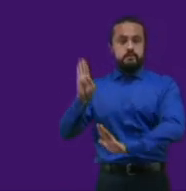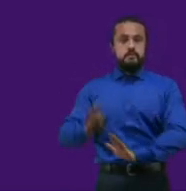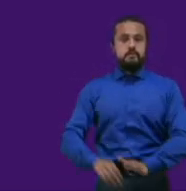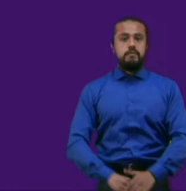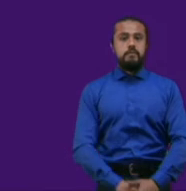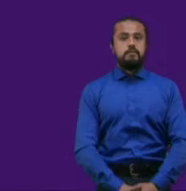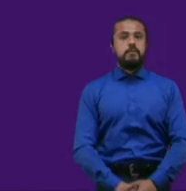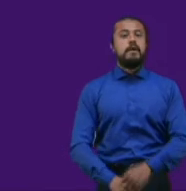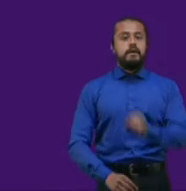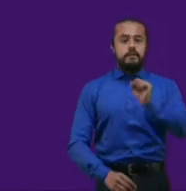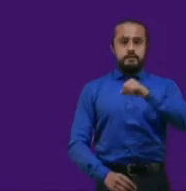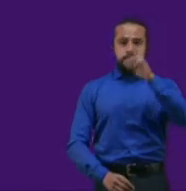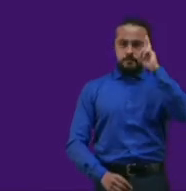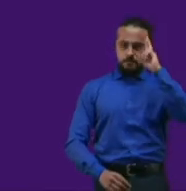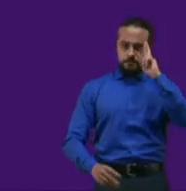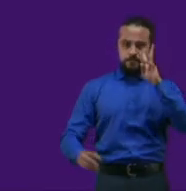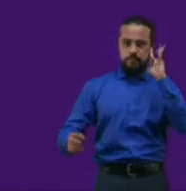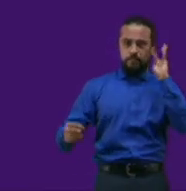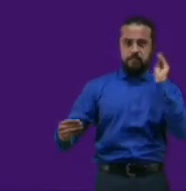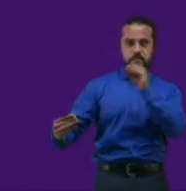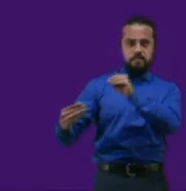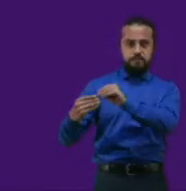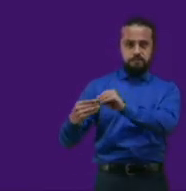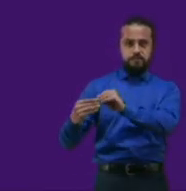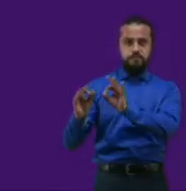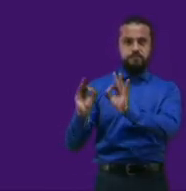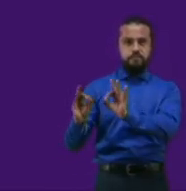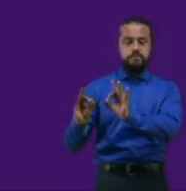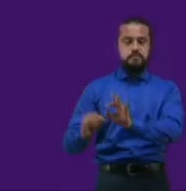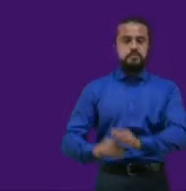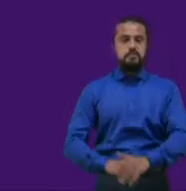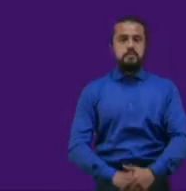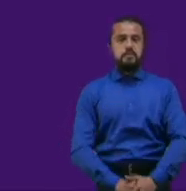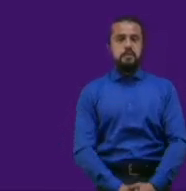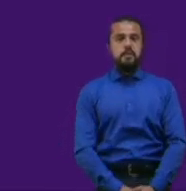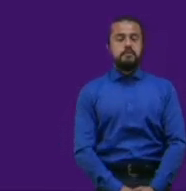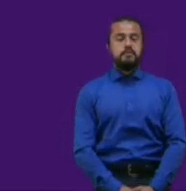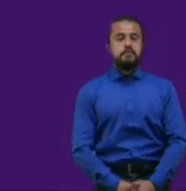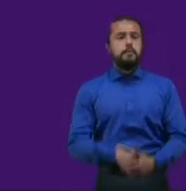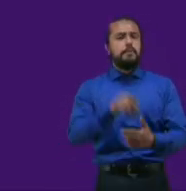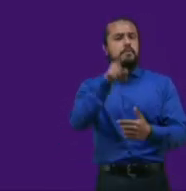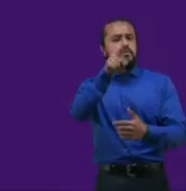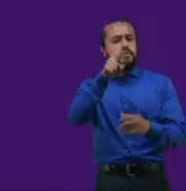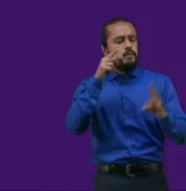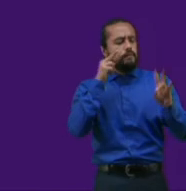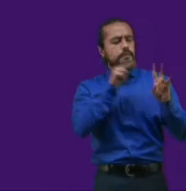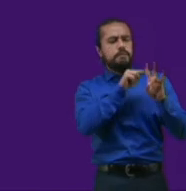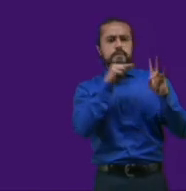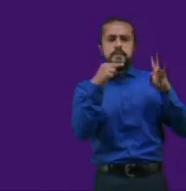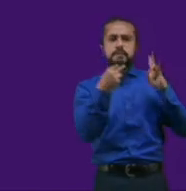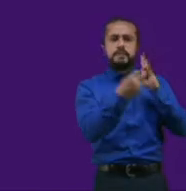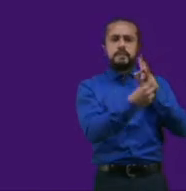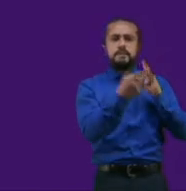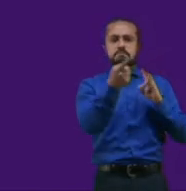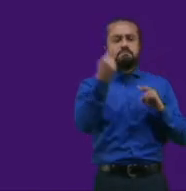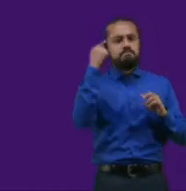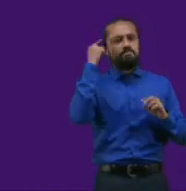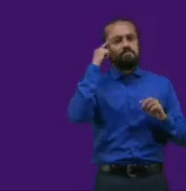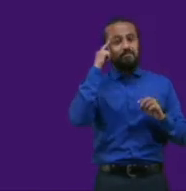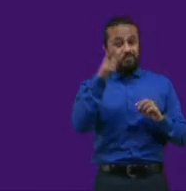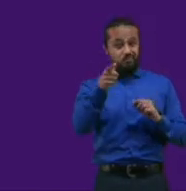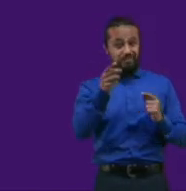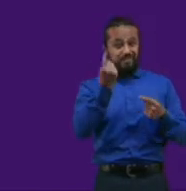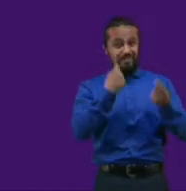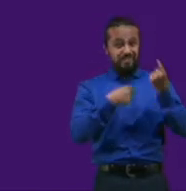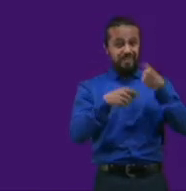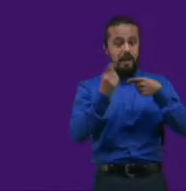Completamente de acuerdo, Simón. Camila, tú desde tu punto de vista, siendo tu negocio un